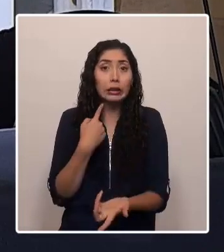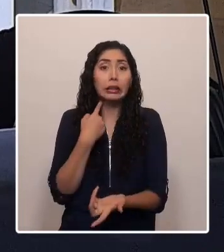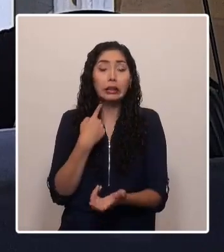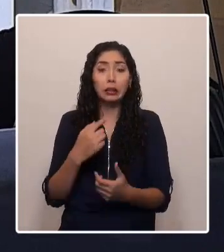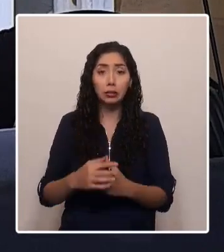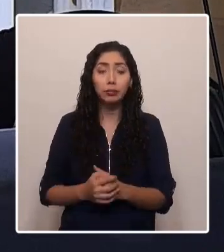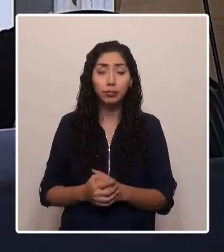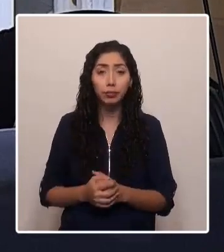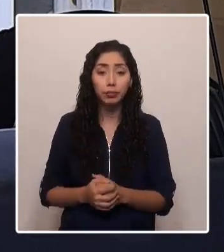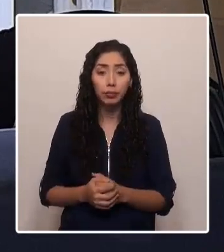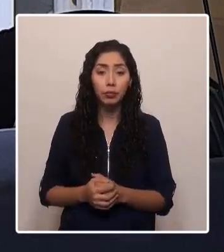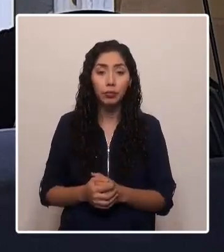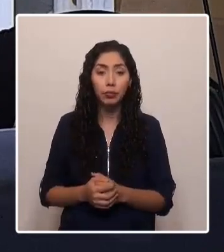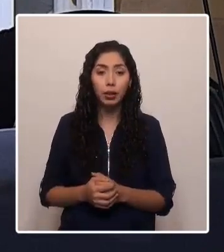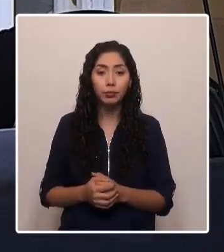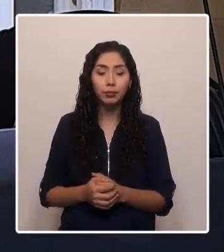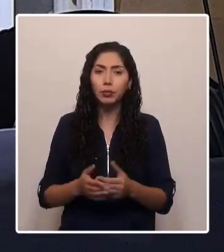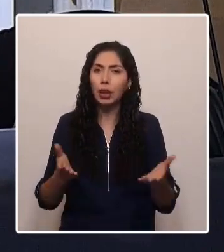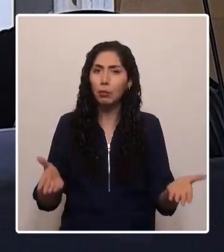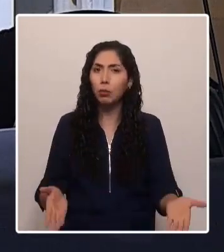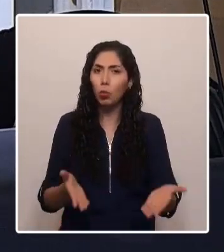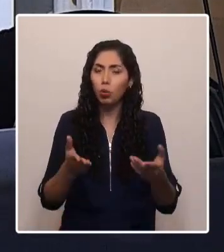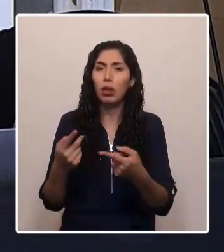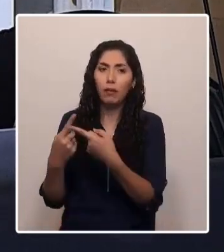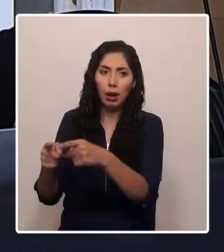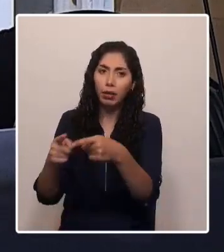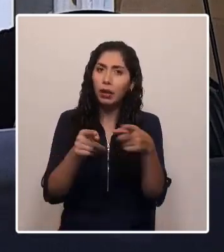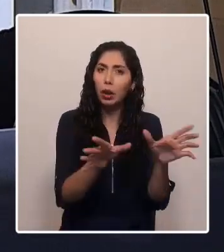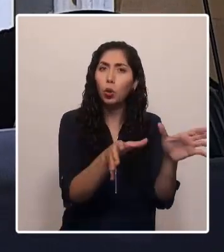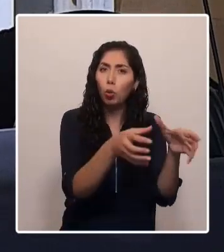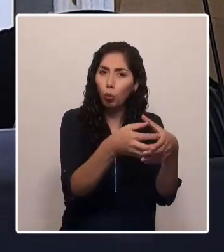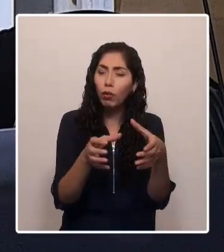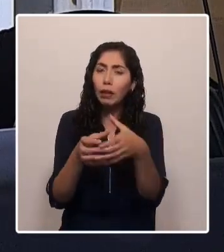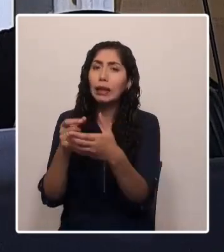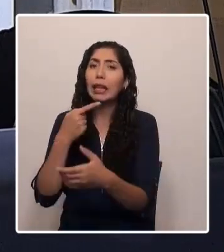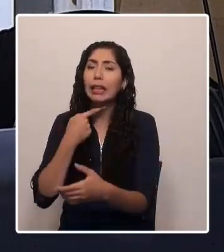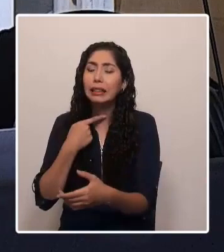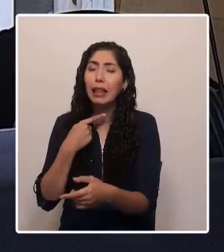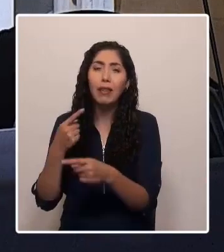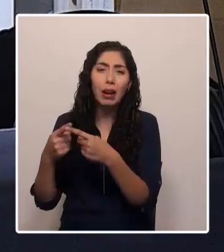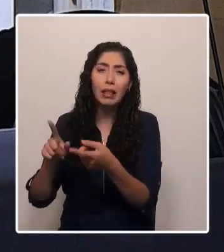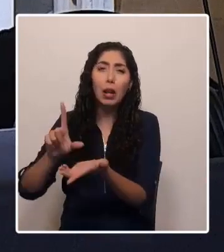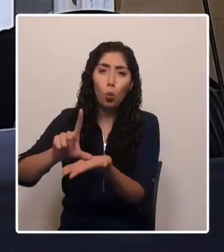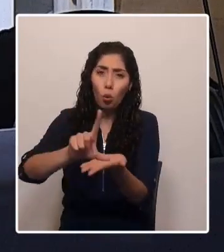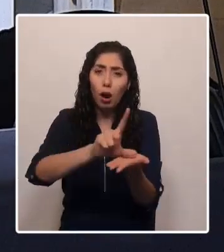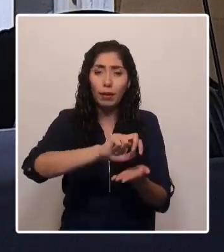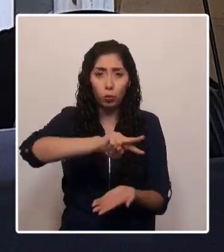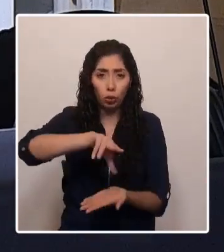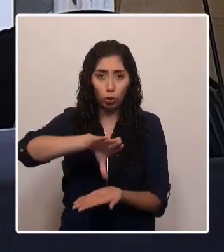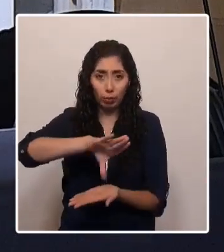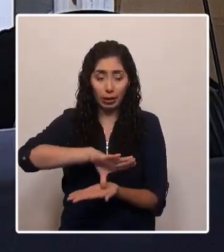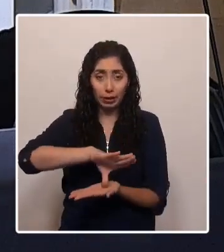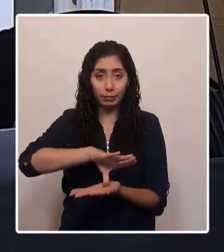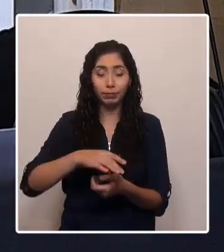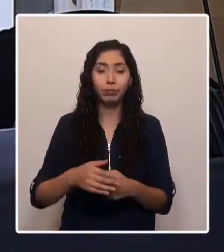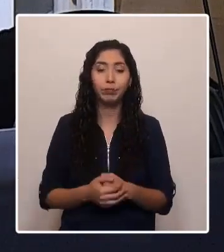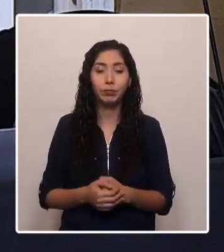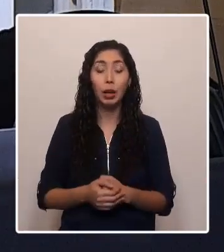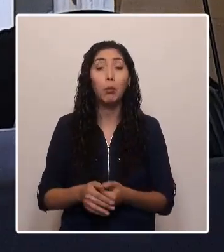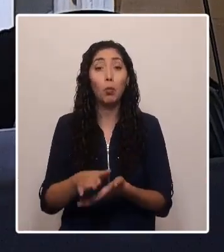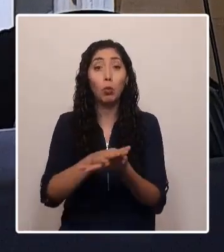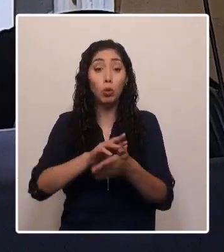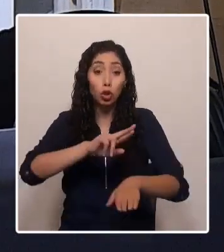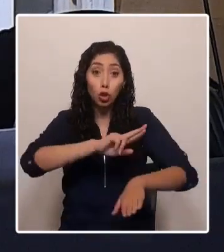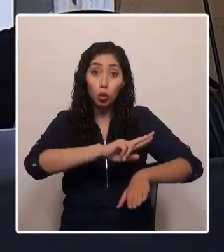impulsado activamente por varios grupos de interés en ciertas zonas de nuestro país. Esto es especialmente cierto en nuestro sur austral, donde más